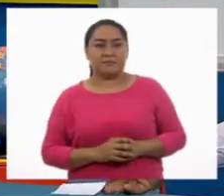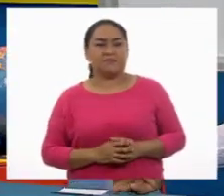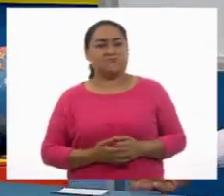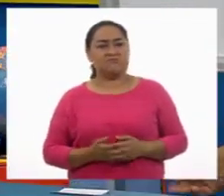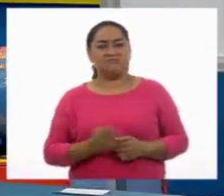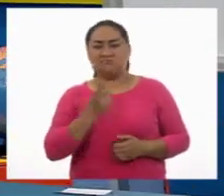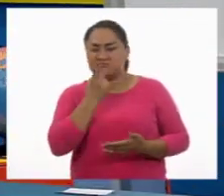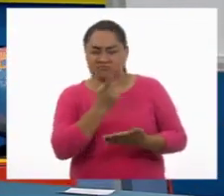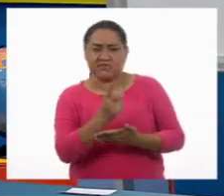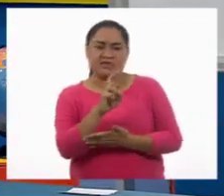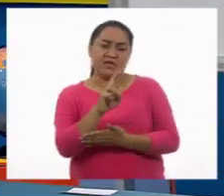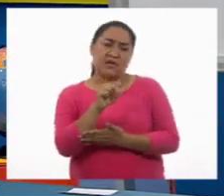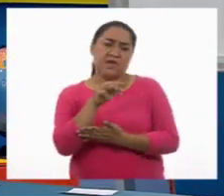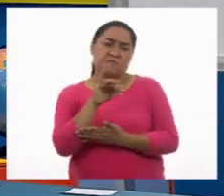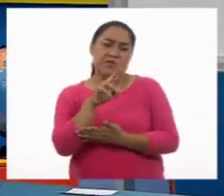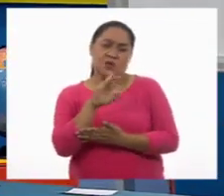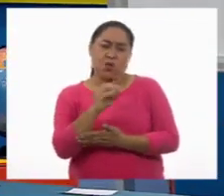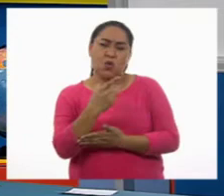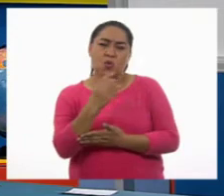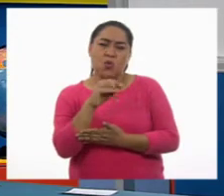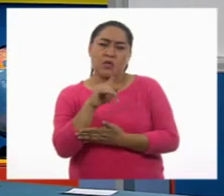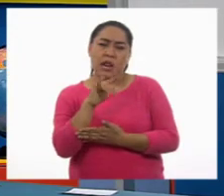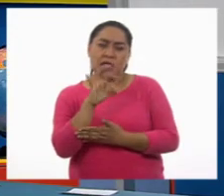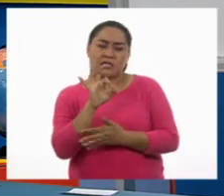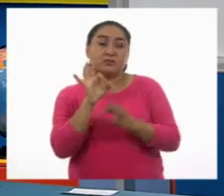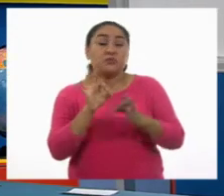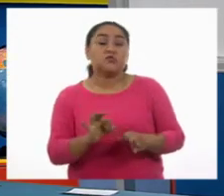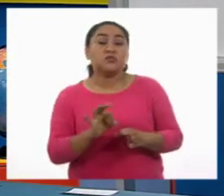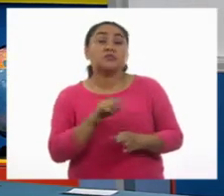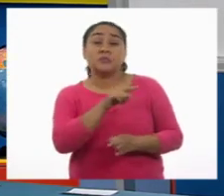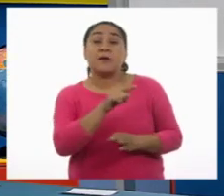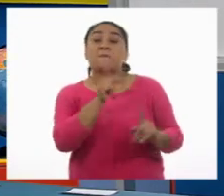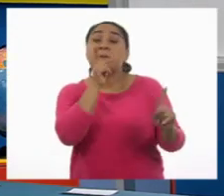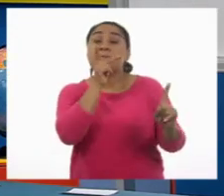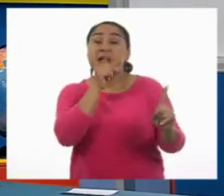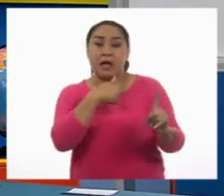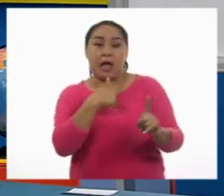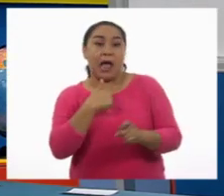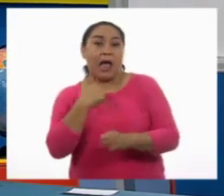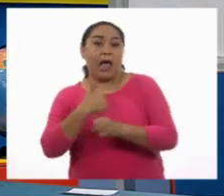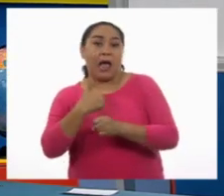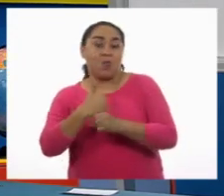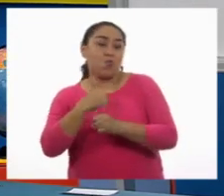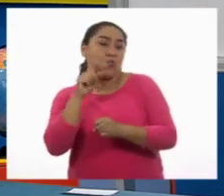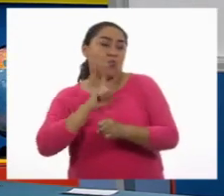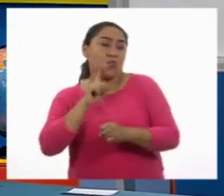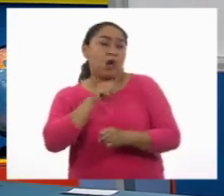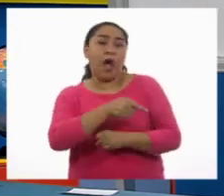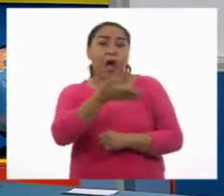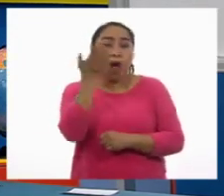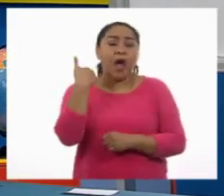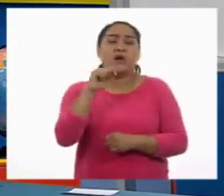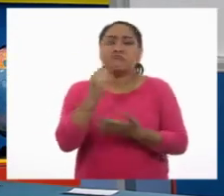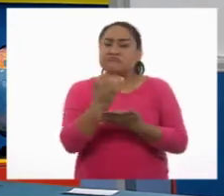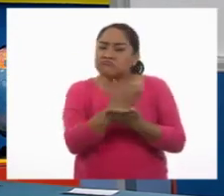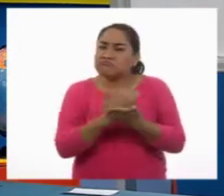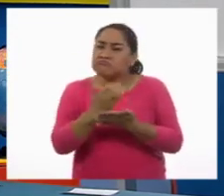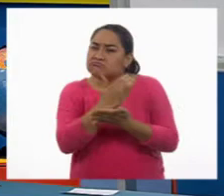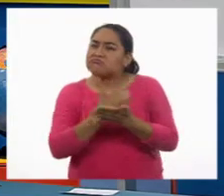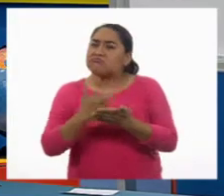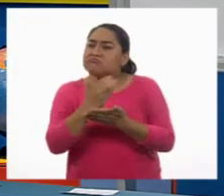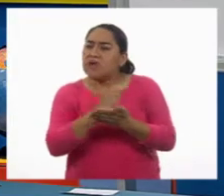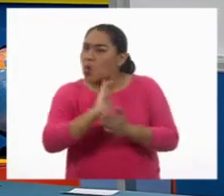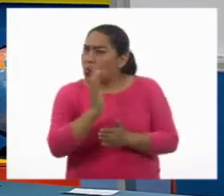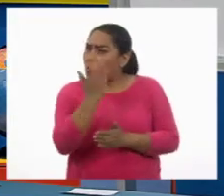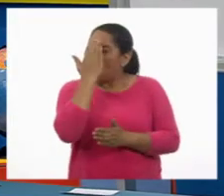Ramiro González Rovirosa era el papá de mi abuela. Ella me ha platicado sobre él. Era curandero y conocía los secretos de todas